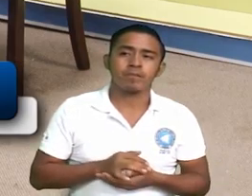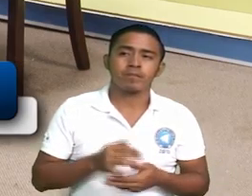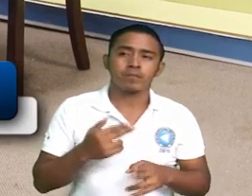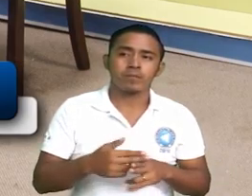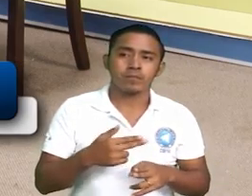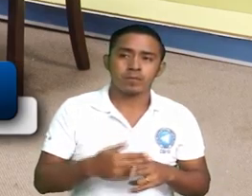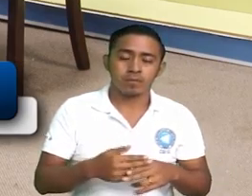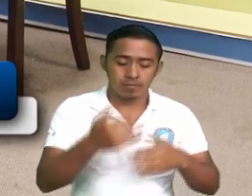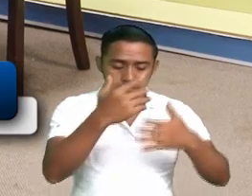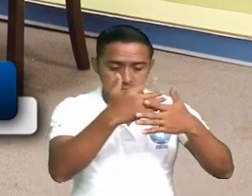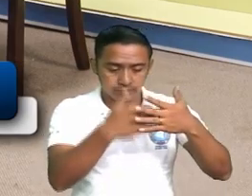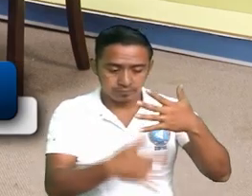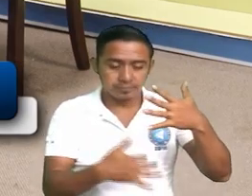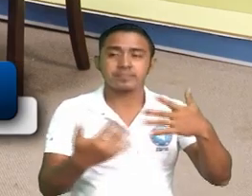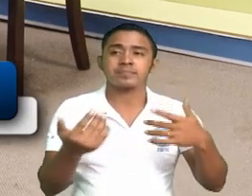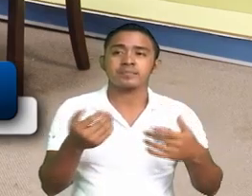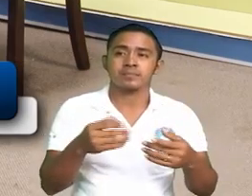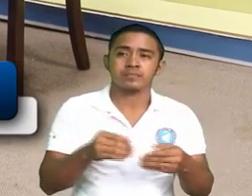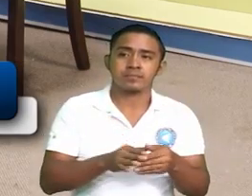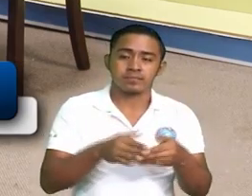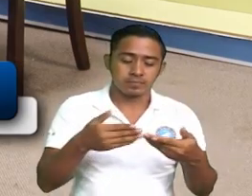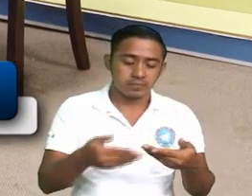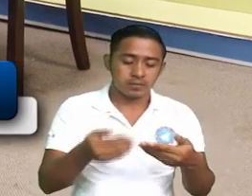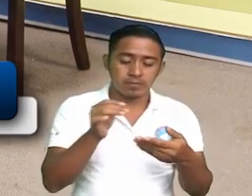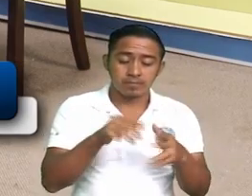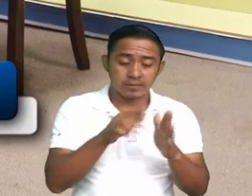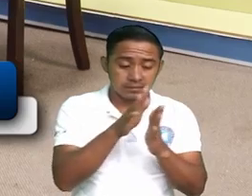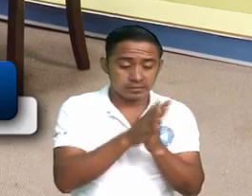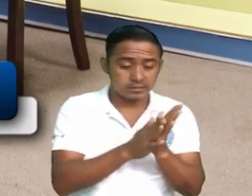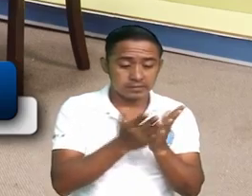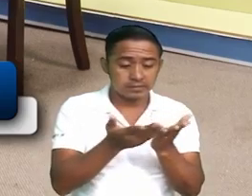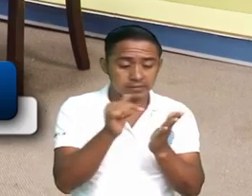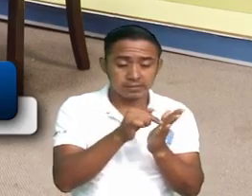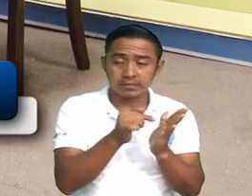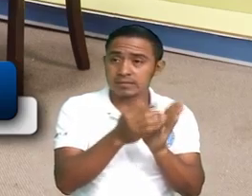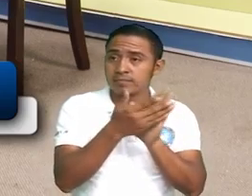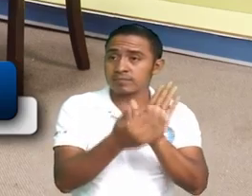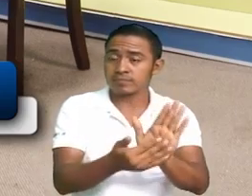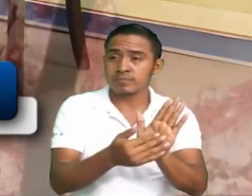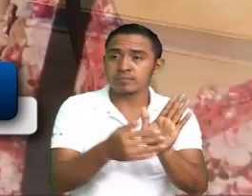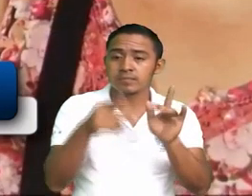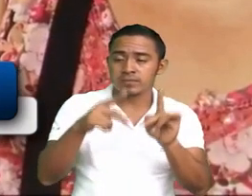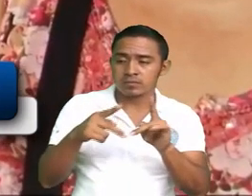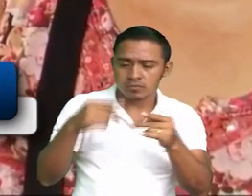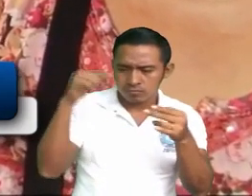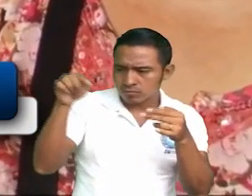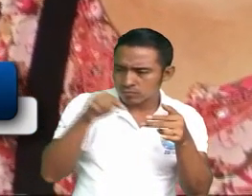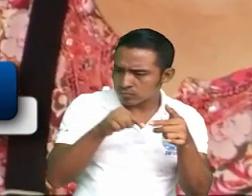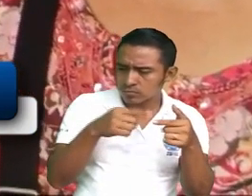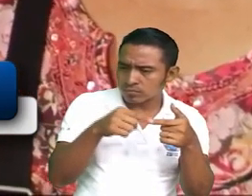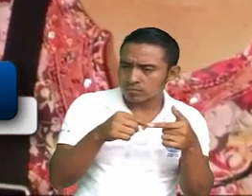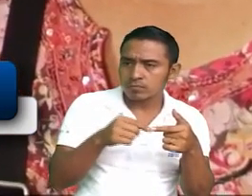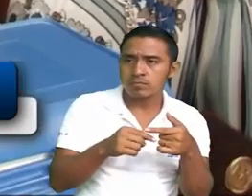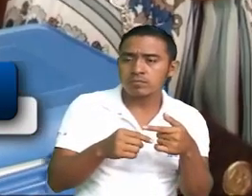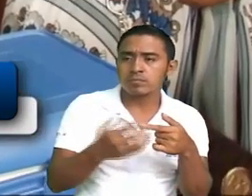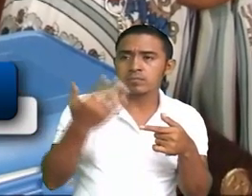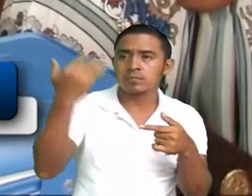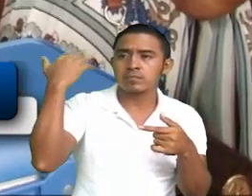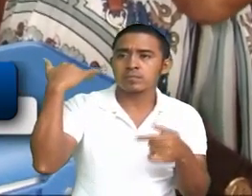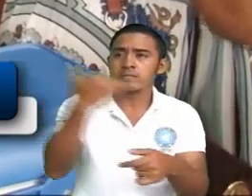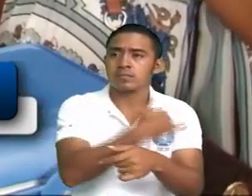llama registro vacunal, tarjeta de vacuna, donde nosotros identificamos si la persona que el historial